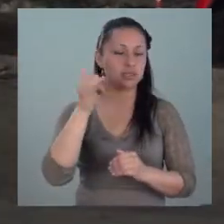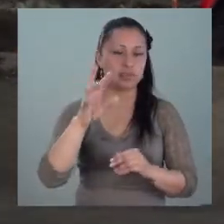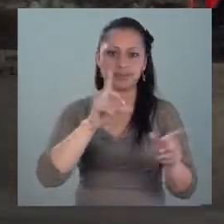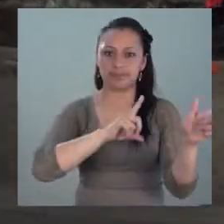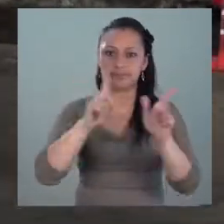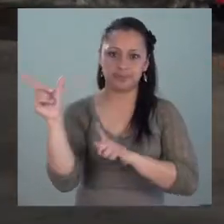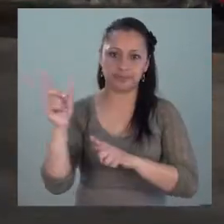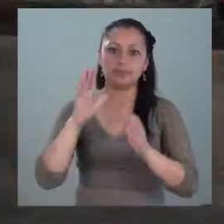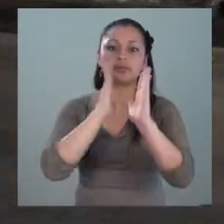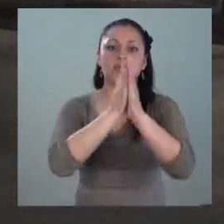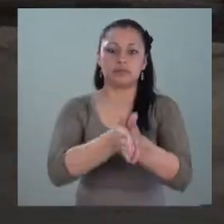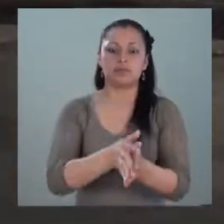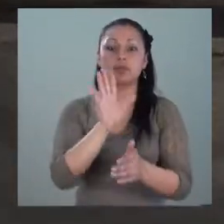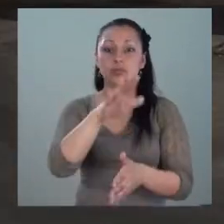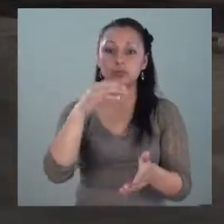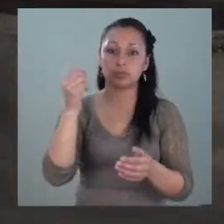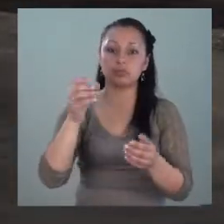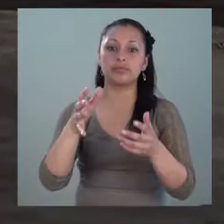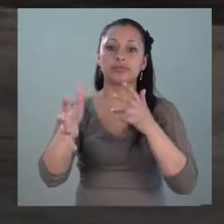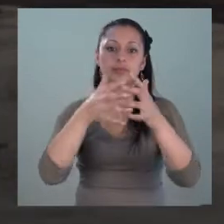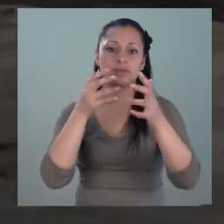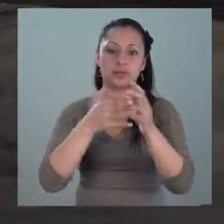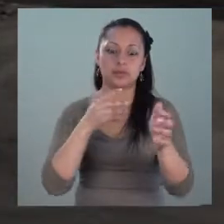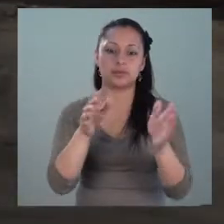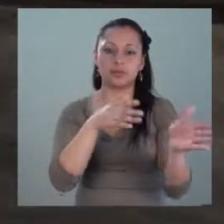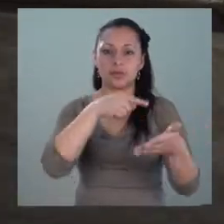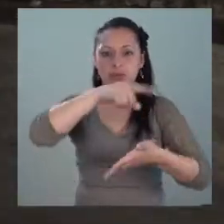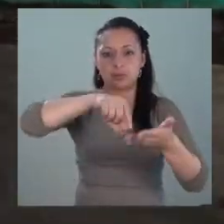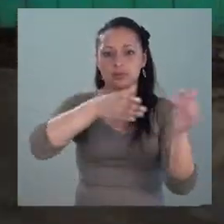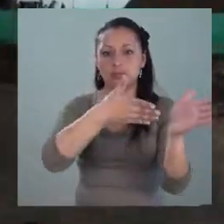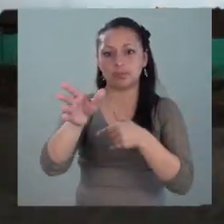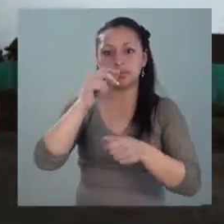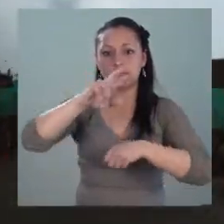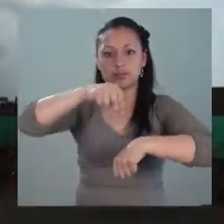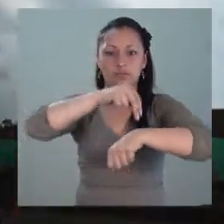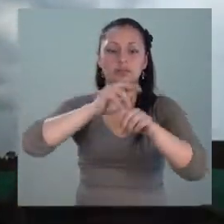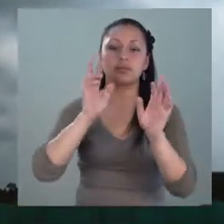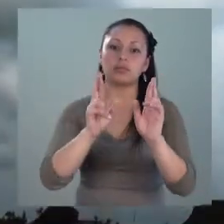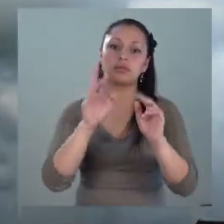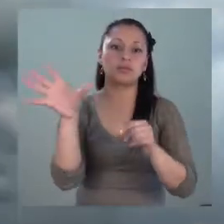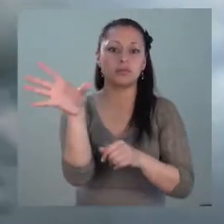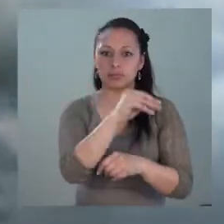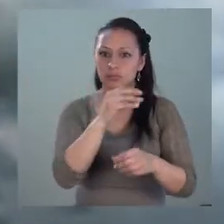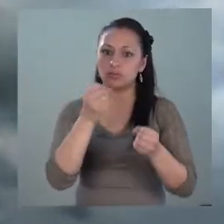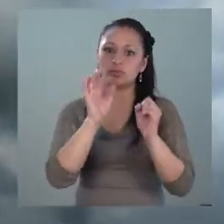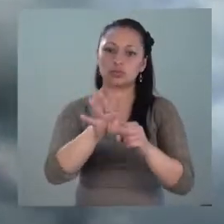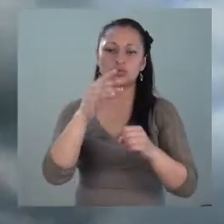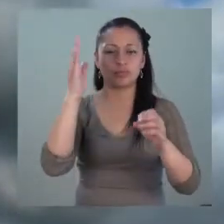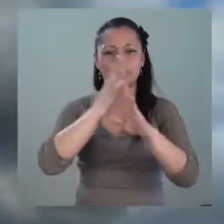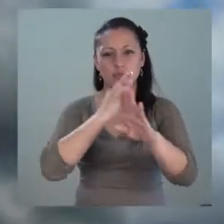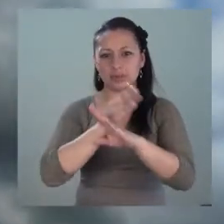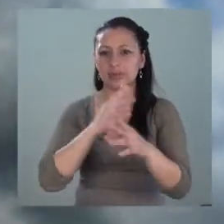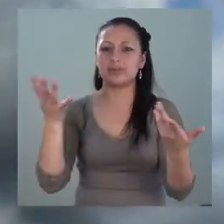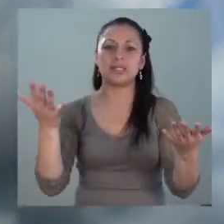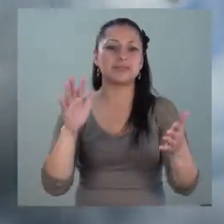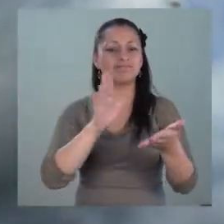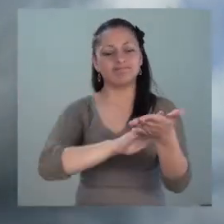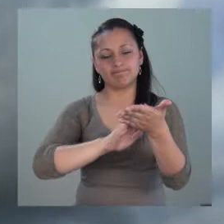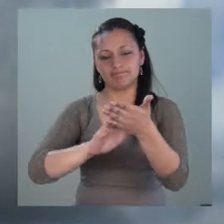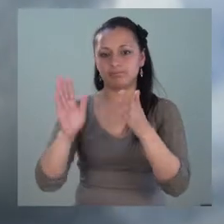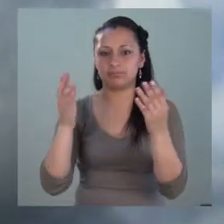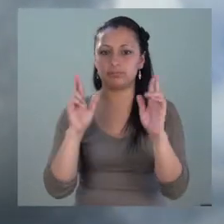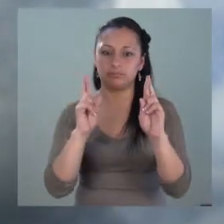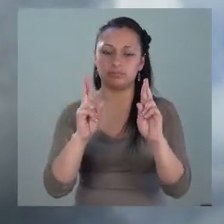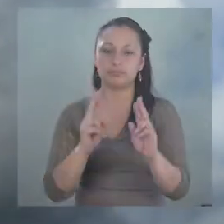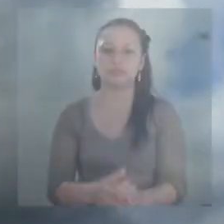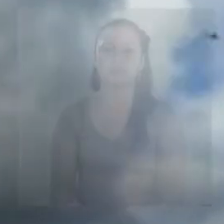iluminación. Este proyecto, que es financiado con recursos del contrato Plan Nariño, se espera que sea la solución a los problemas que actualmente padece el departamento en cuanto a conectividad